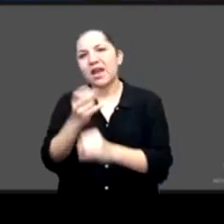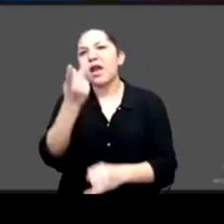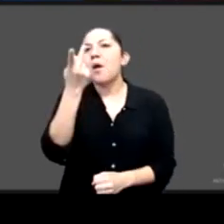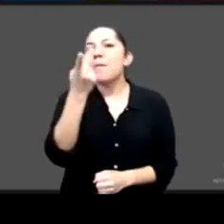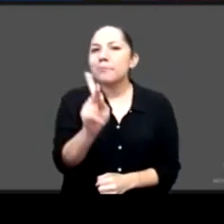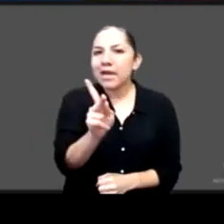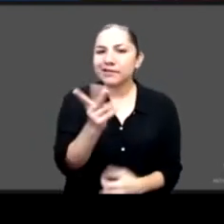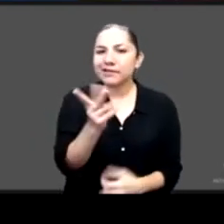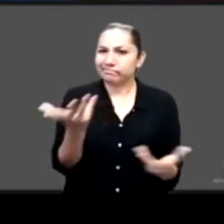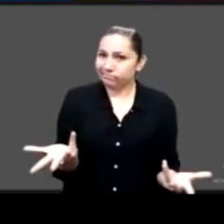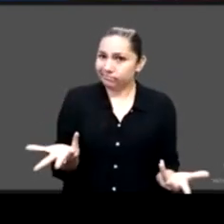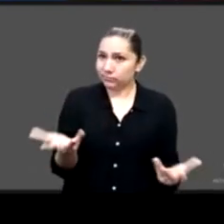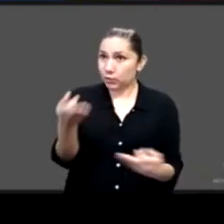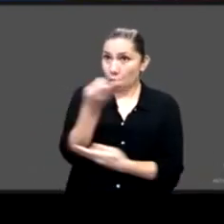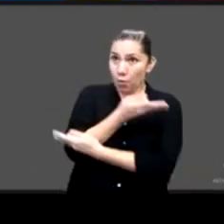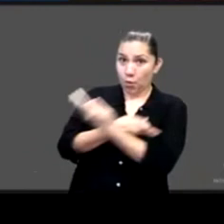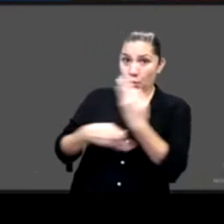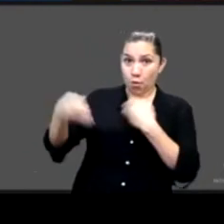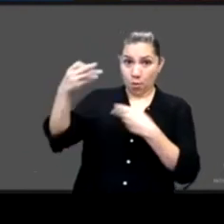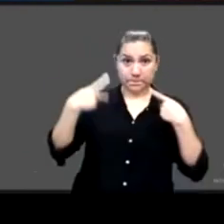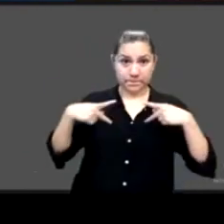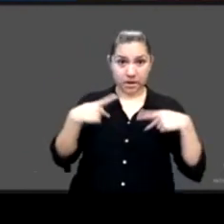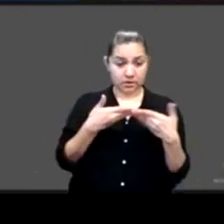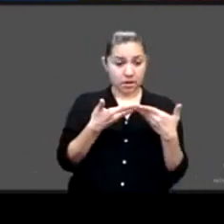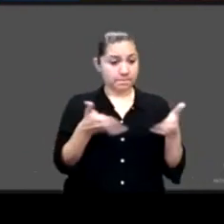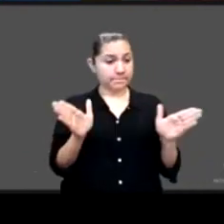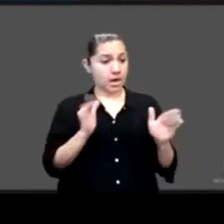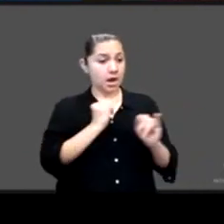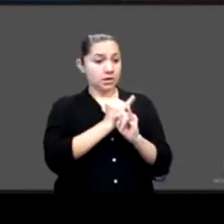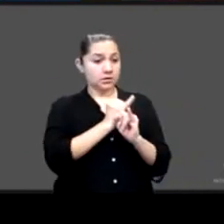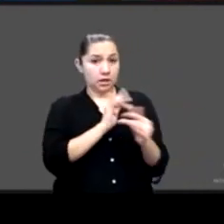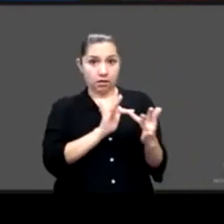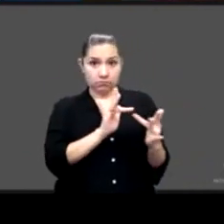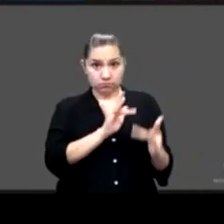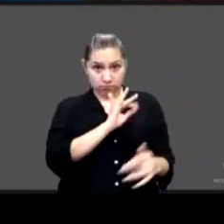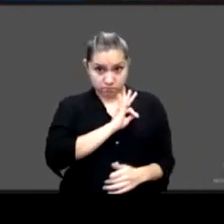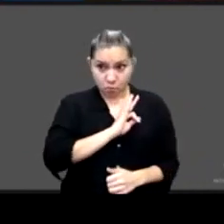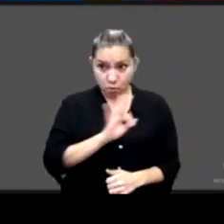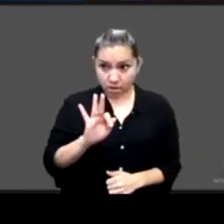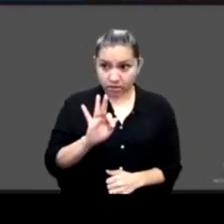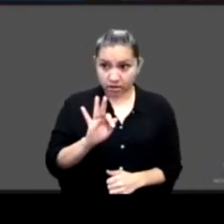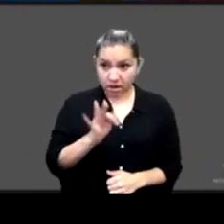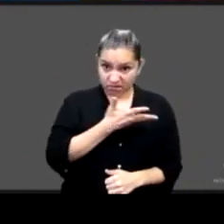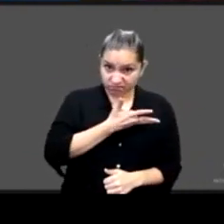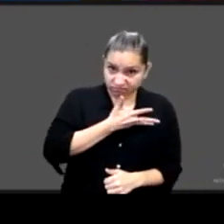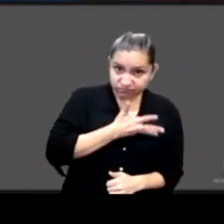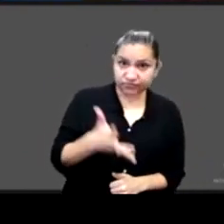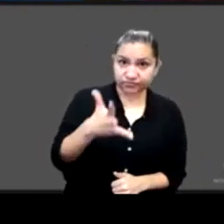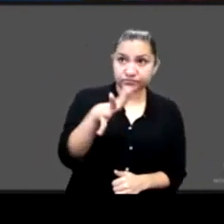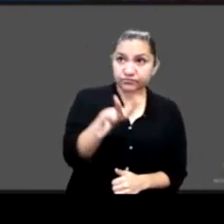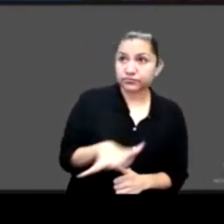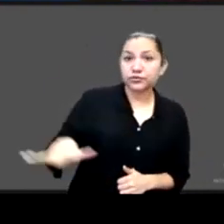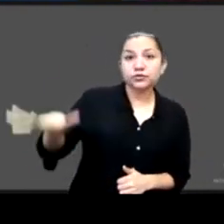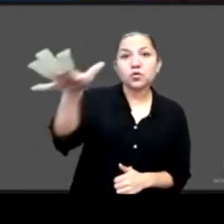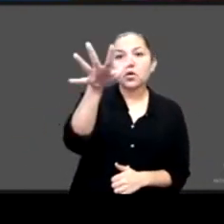acceso al internet, ¿no? Ni a los dispositivos en los cuales se puedan reproducir